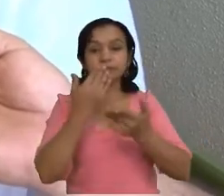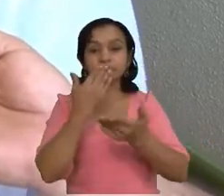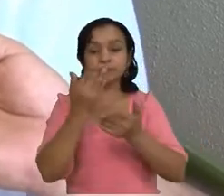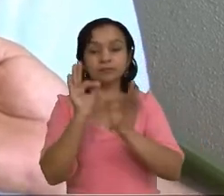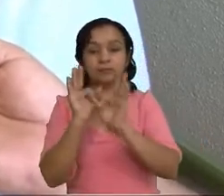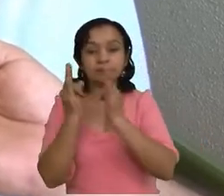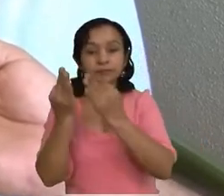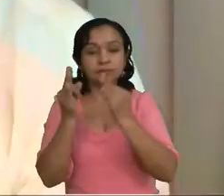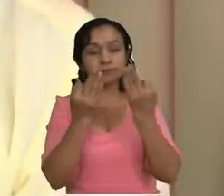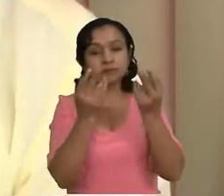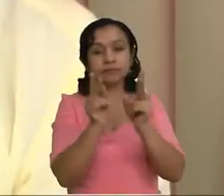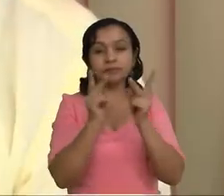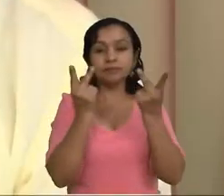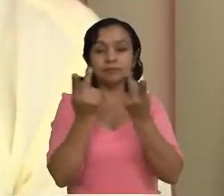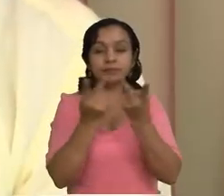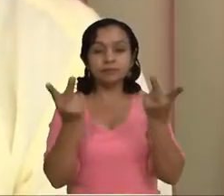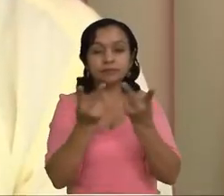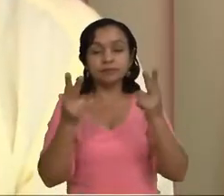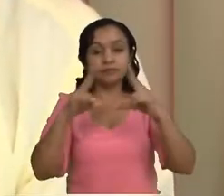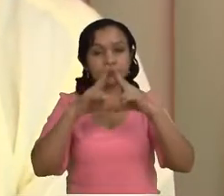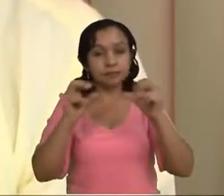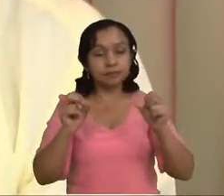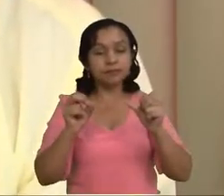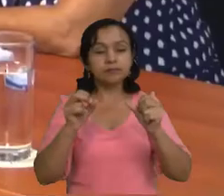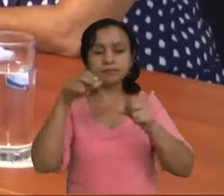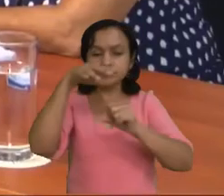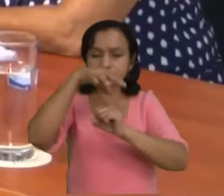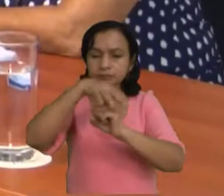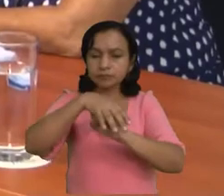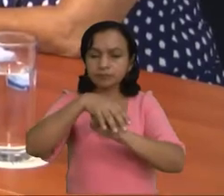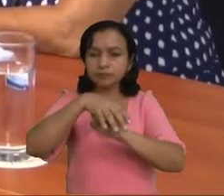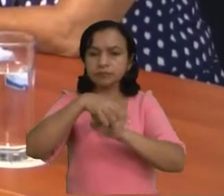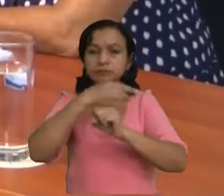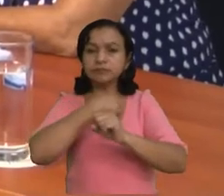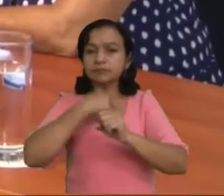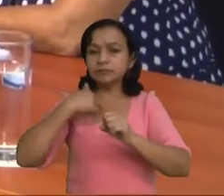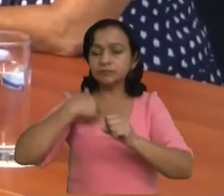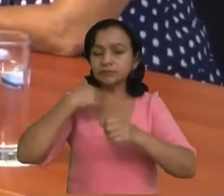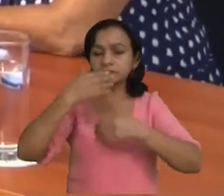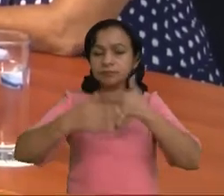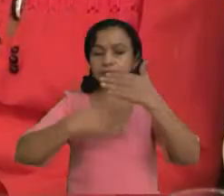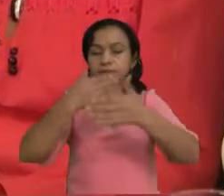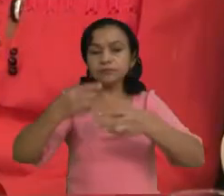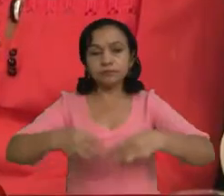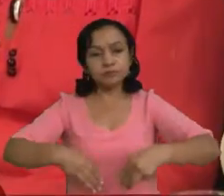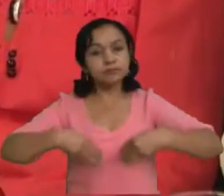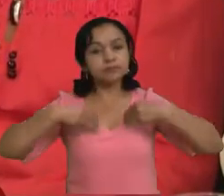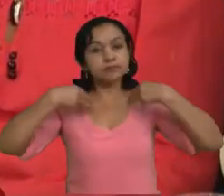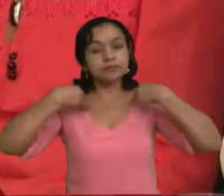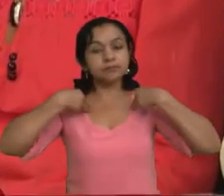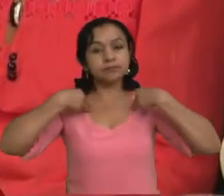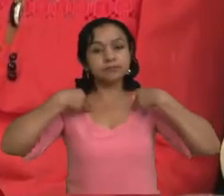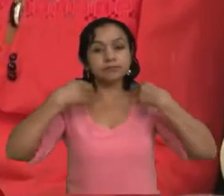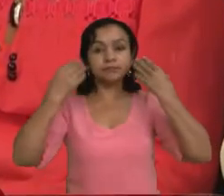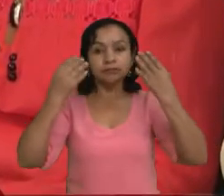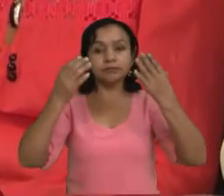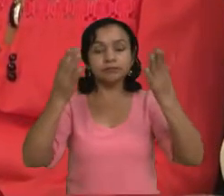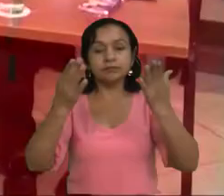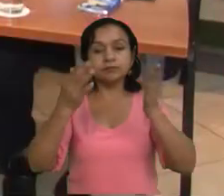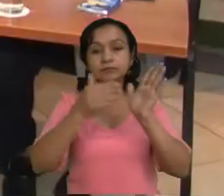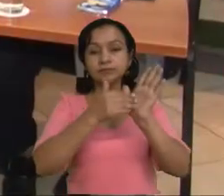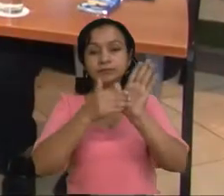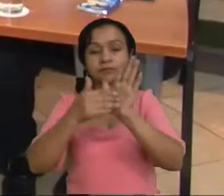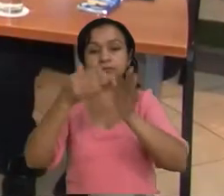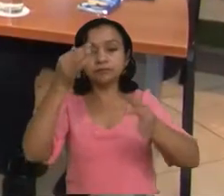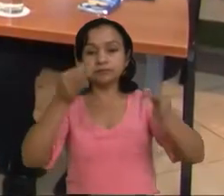y el pueblo nicaragüense. Con la integración a esta comisión se profundizarán el proceso de modernización y actualización del marco